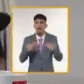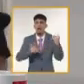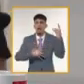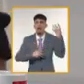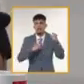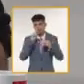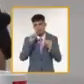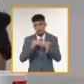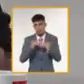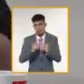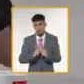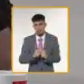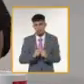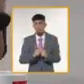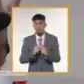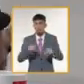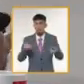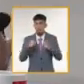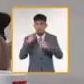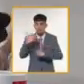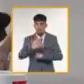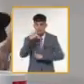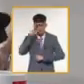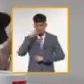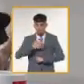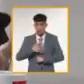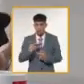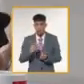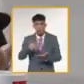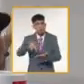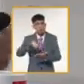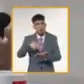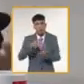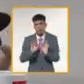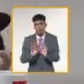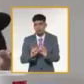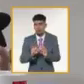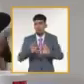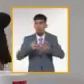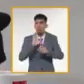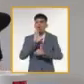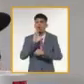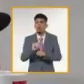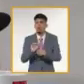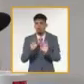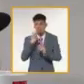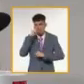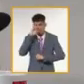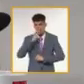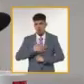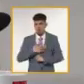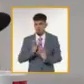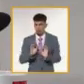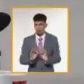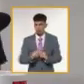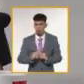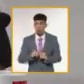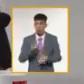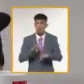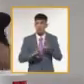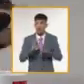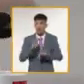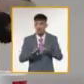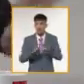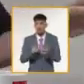bailar, que refleja códigos de la manera de hablar de la gente cotidianamente, que algunas veces lo hace de una forma que puede